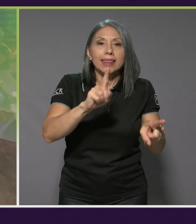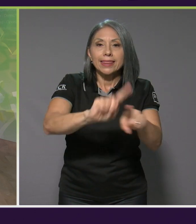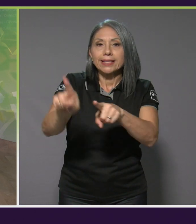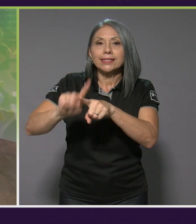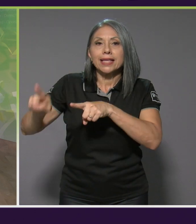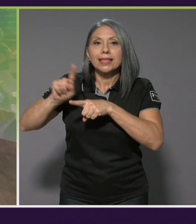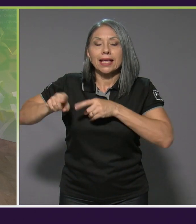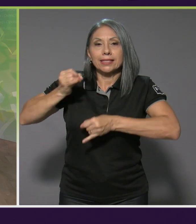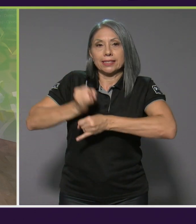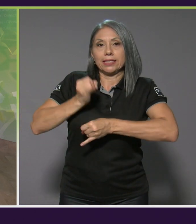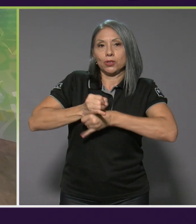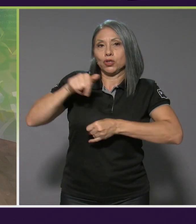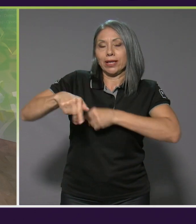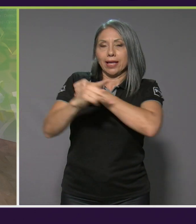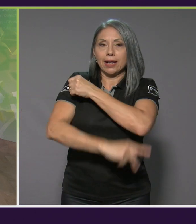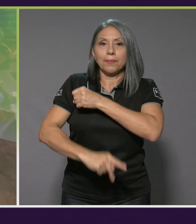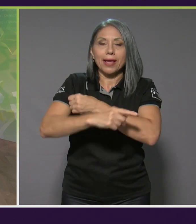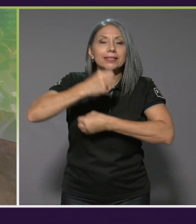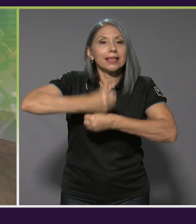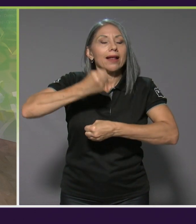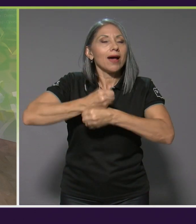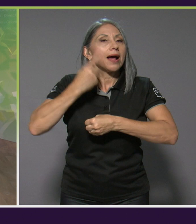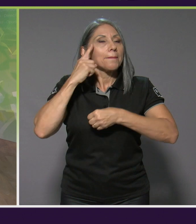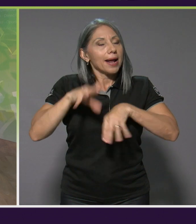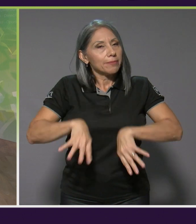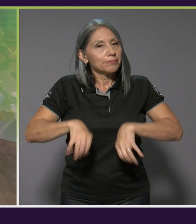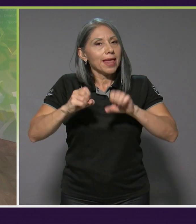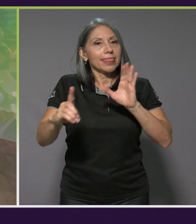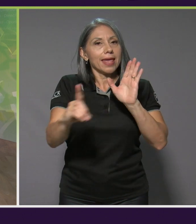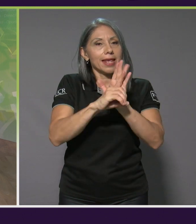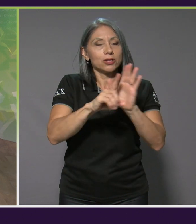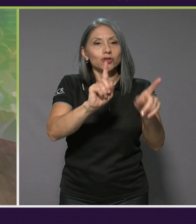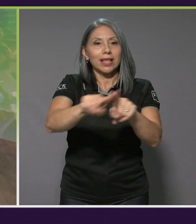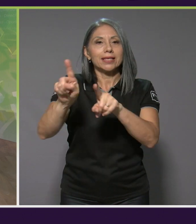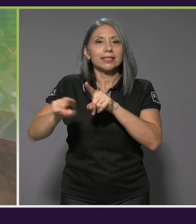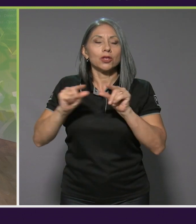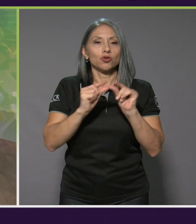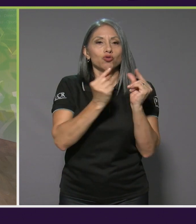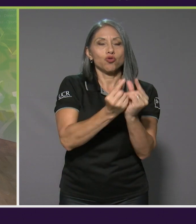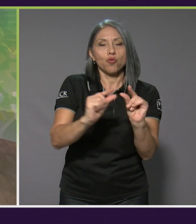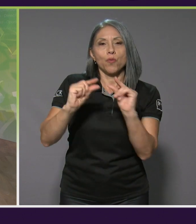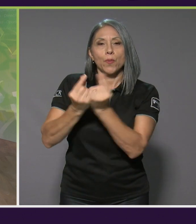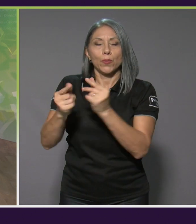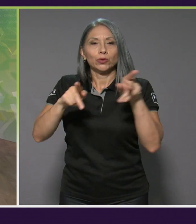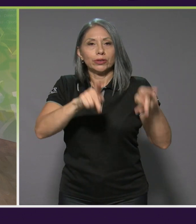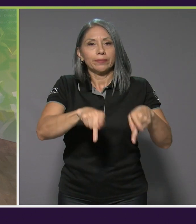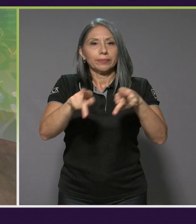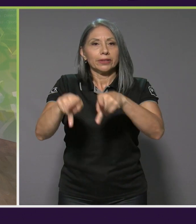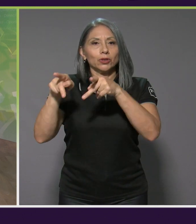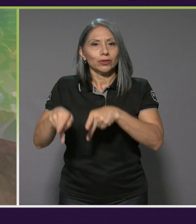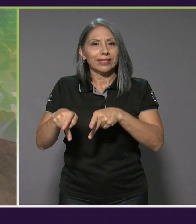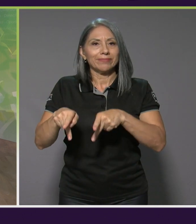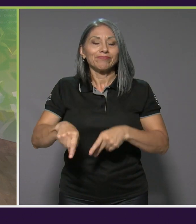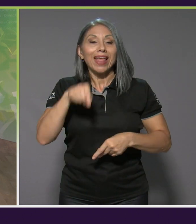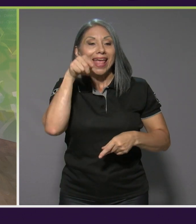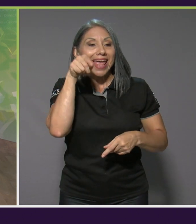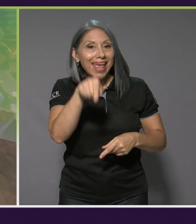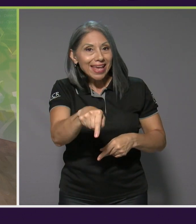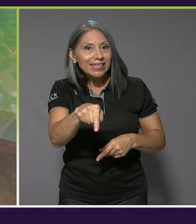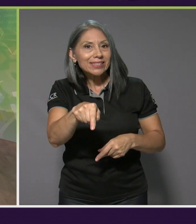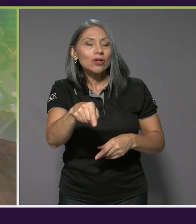en el país que trabajan por los derechos de los distintos grupos. Y estaba muy fragmentada esta